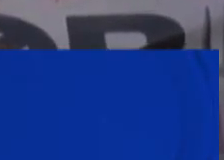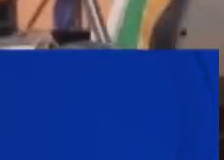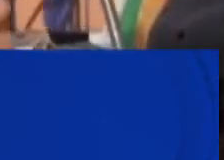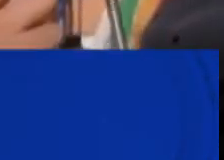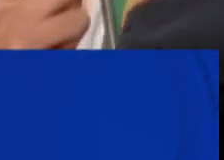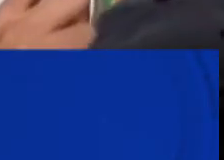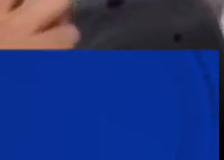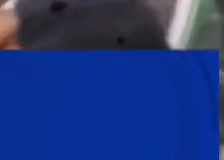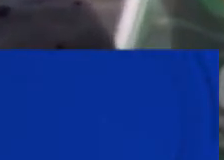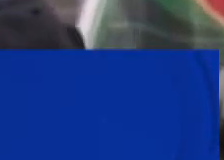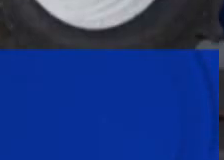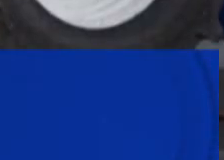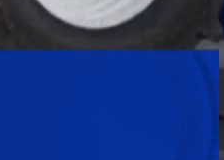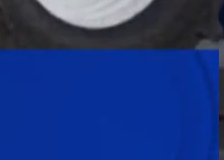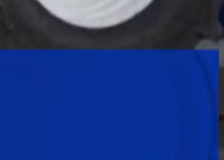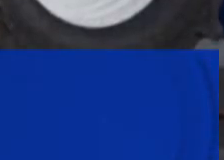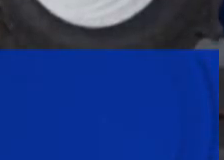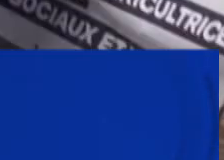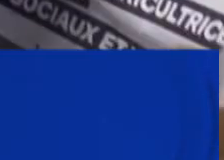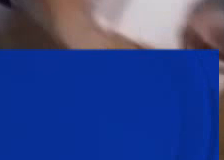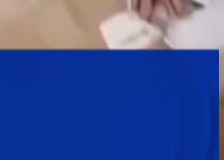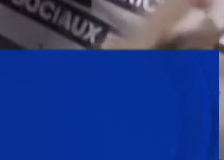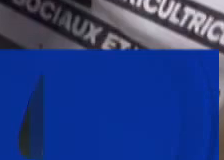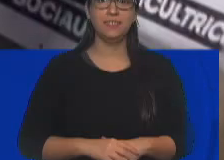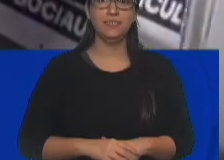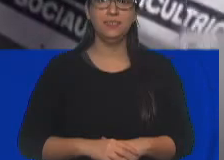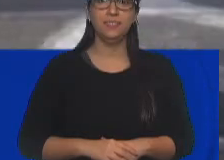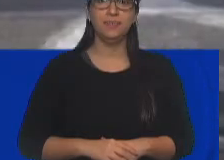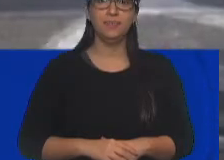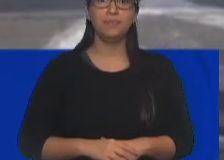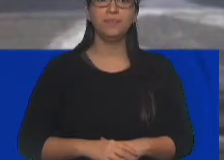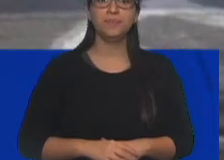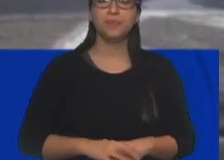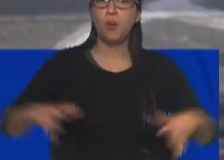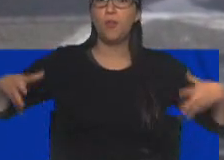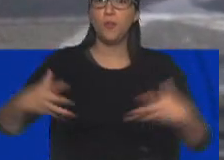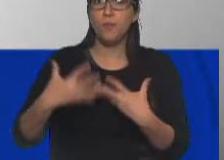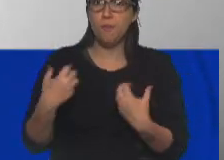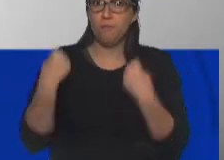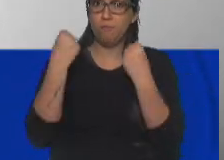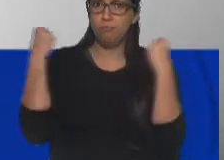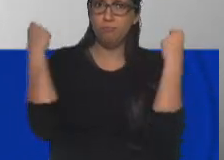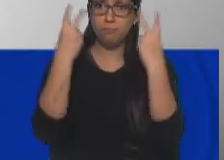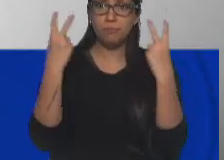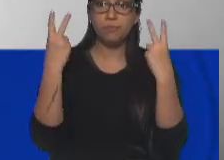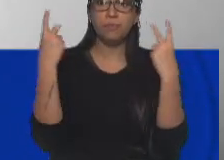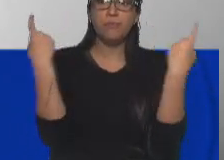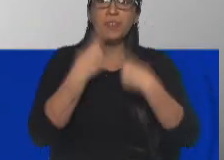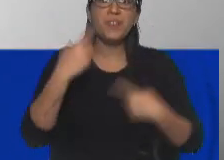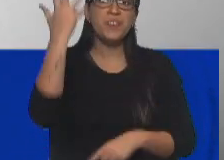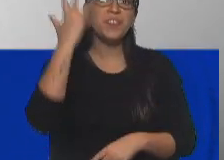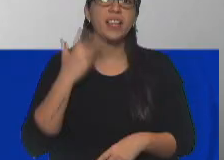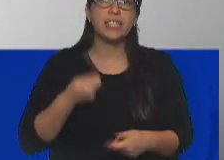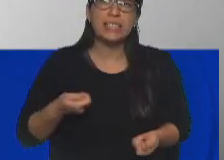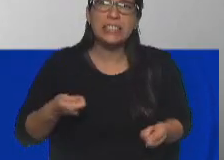voces disidentes que lo ven como una amenaza a sus propios productores. La resistencia la encabezan los agricultores franceses que están presionando al